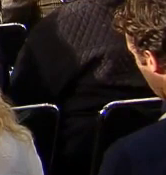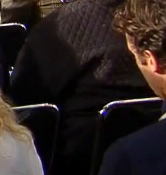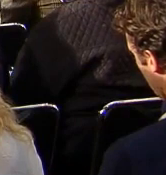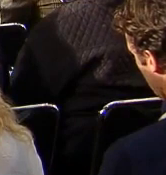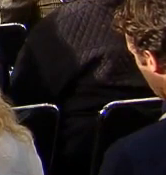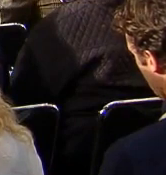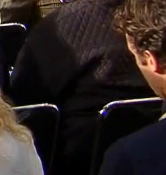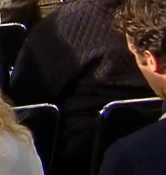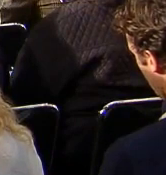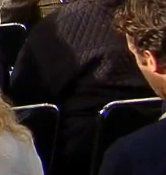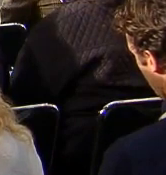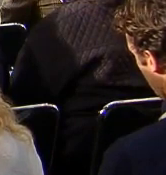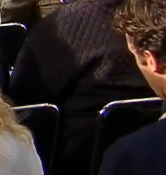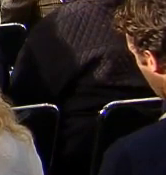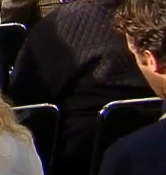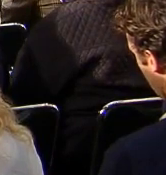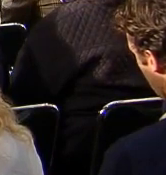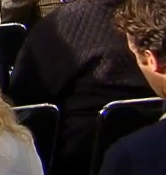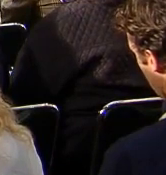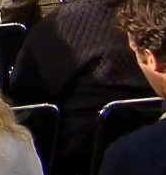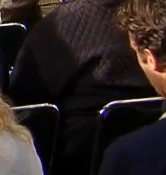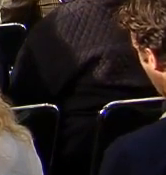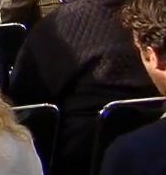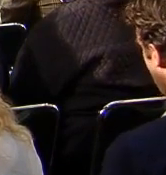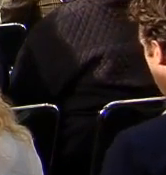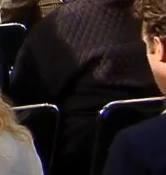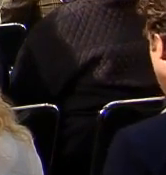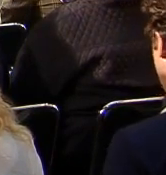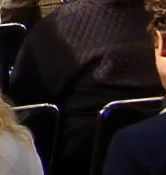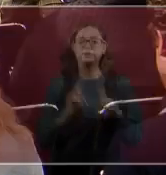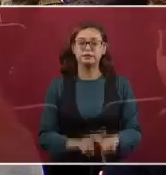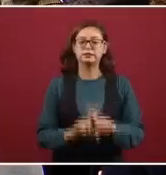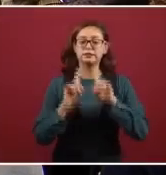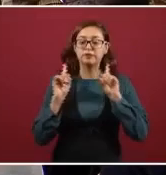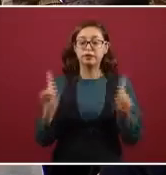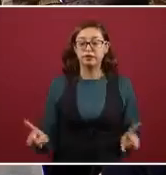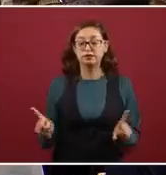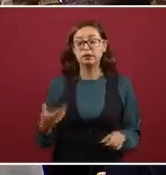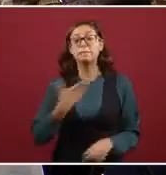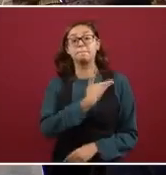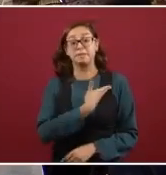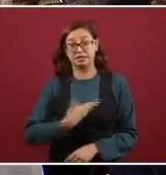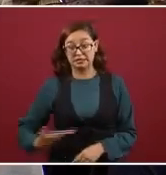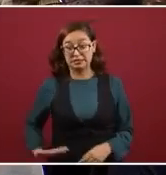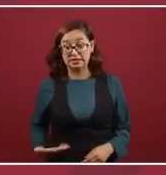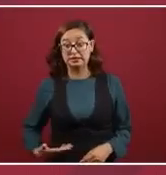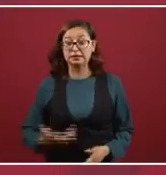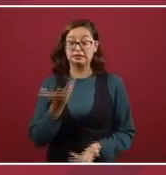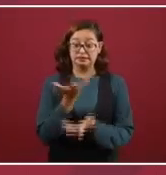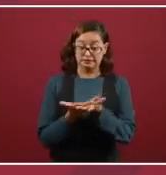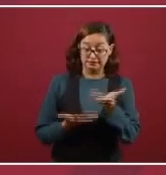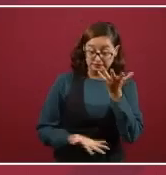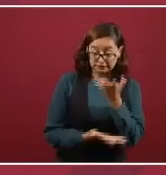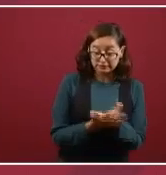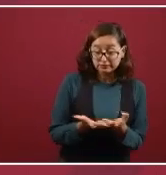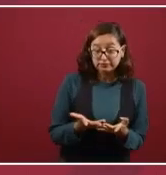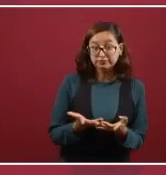manera. Pero un jefe de Estado, un jefe de nación, tiene que actuar con